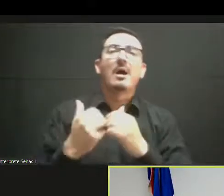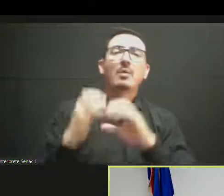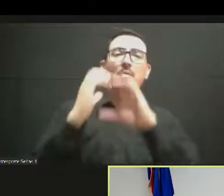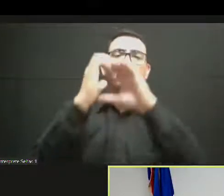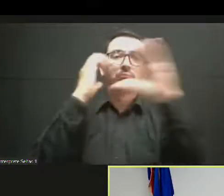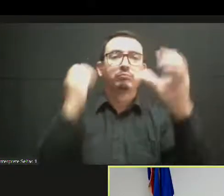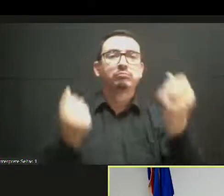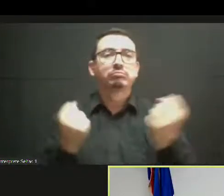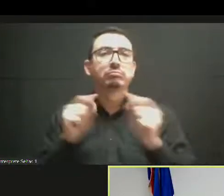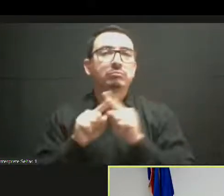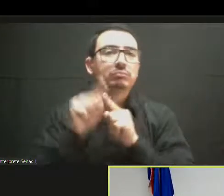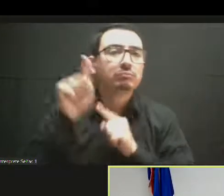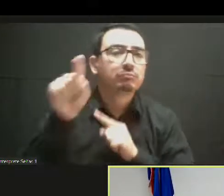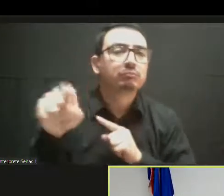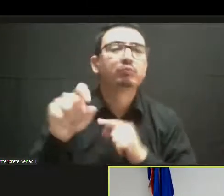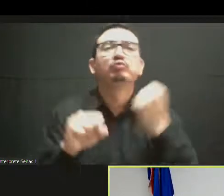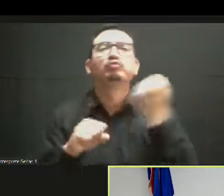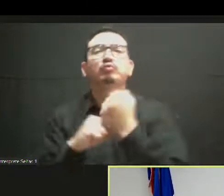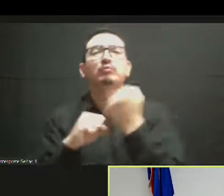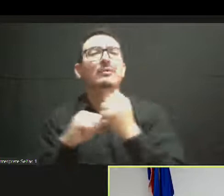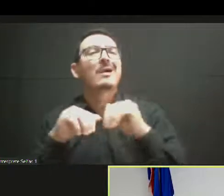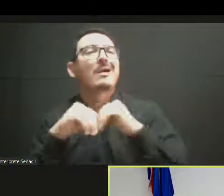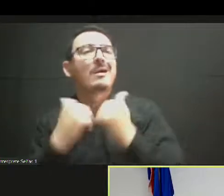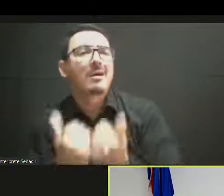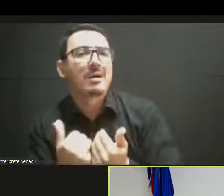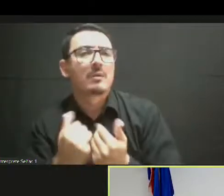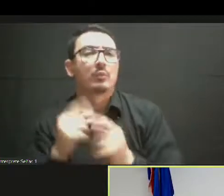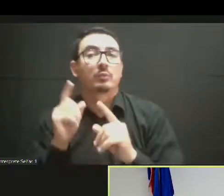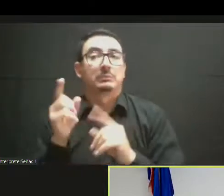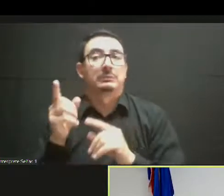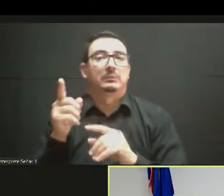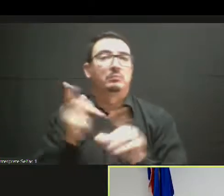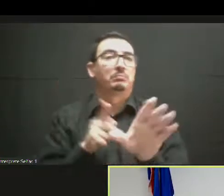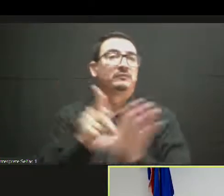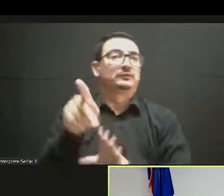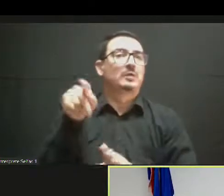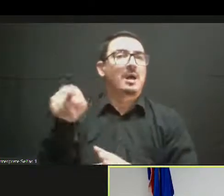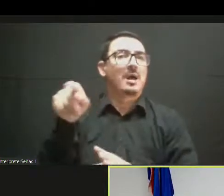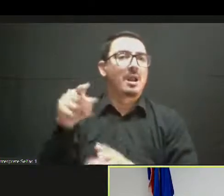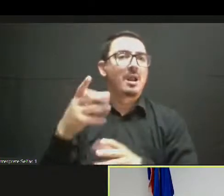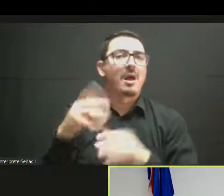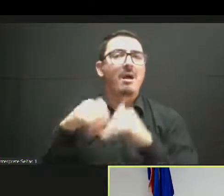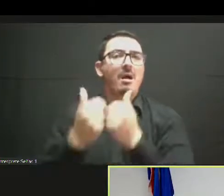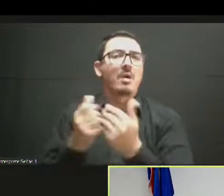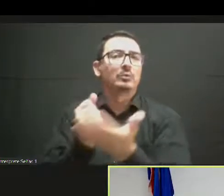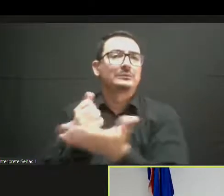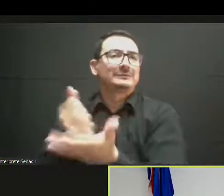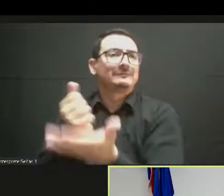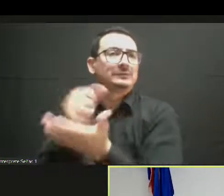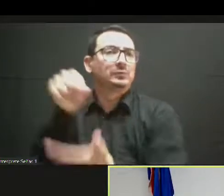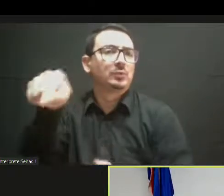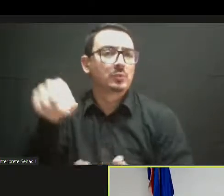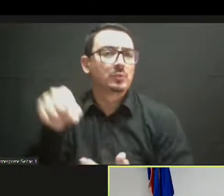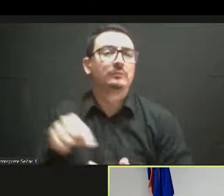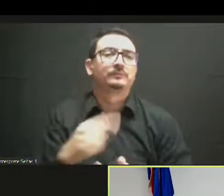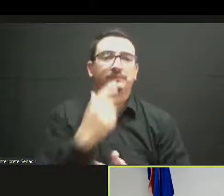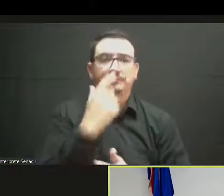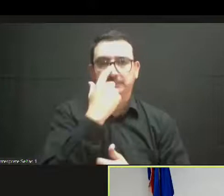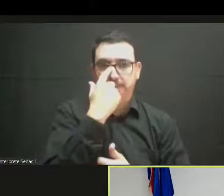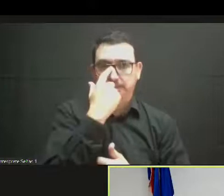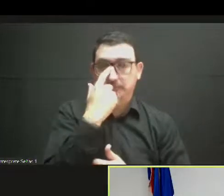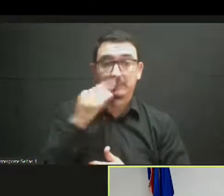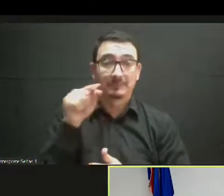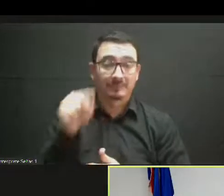servicios profesionales, que también incluyen todos los sectores y subsectores que tienen este entorno